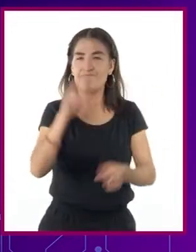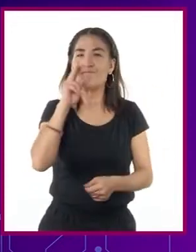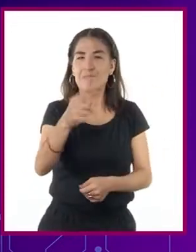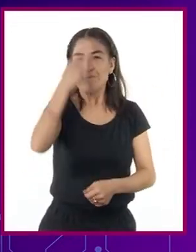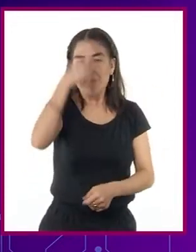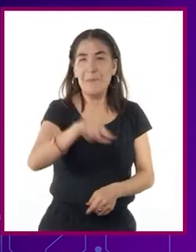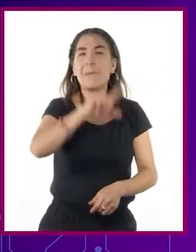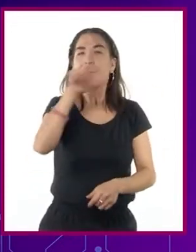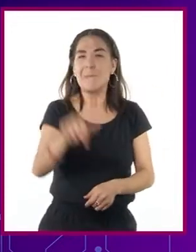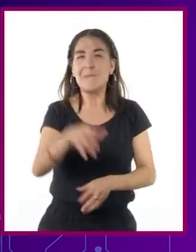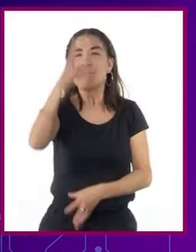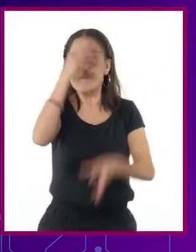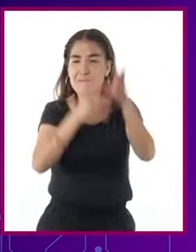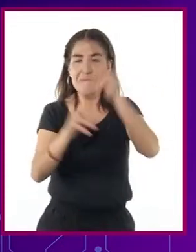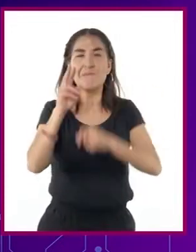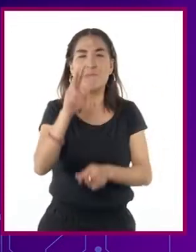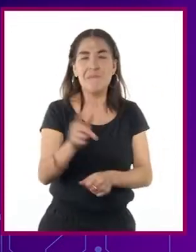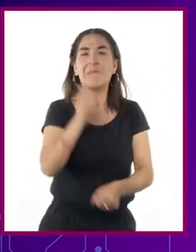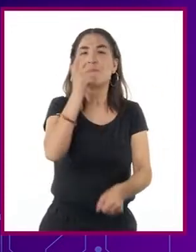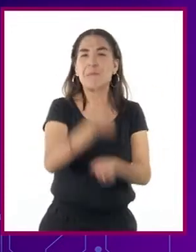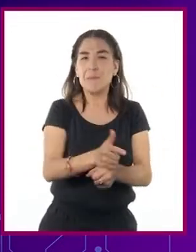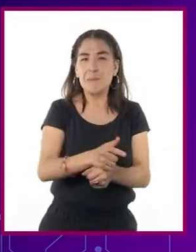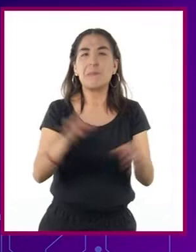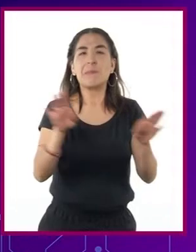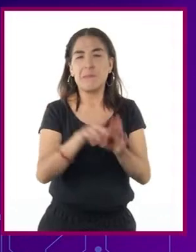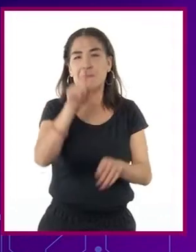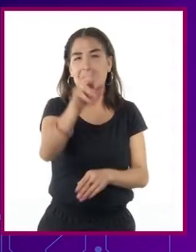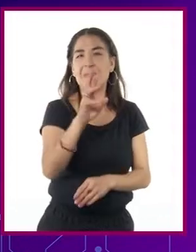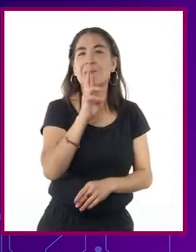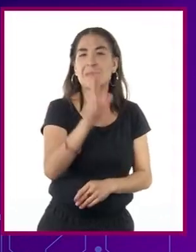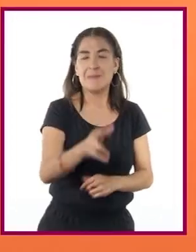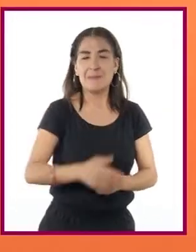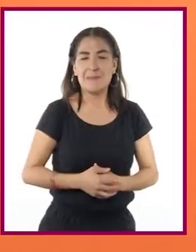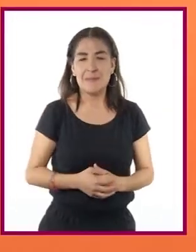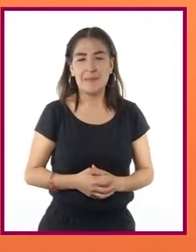que más adelante ratifiquen o rectifiquen su respuesta.